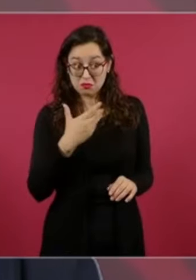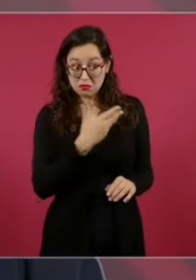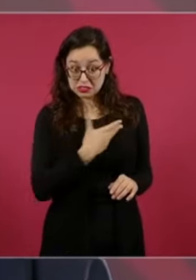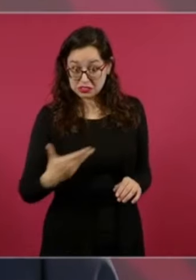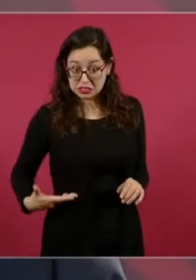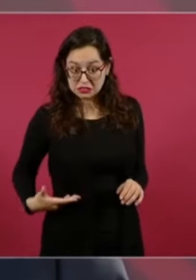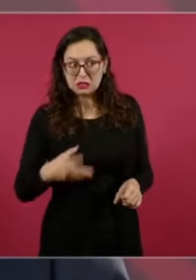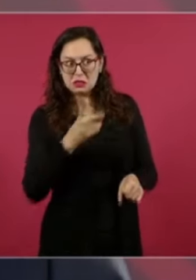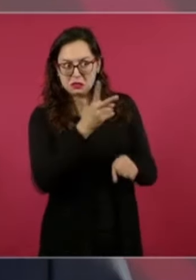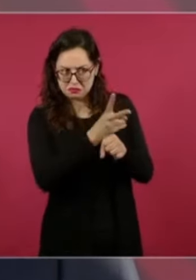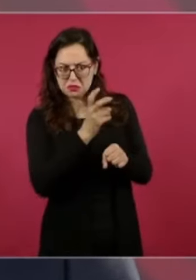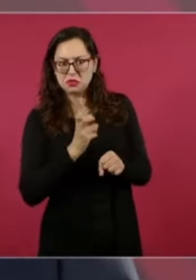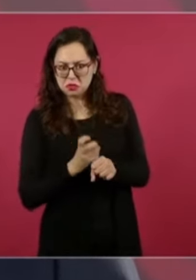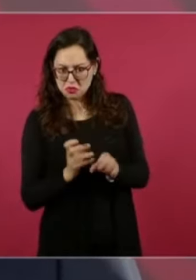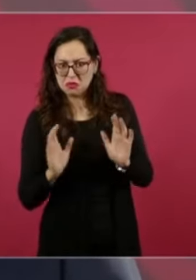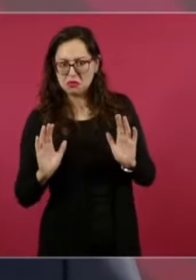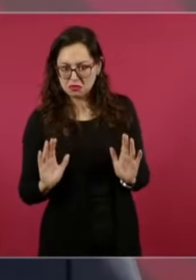se invitó